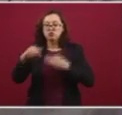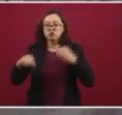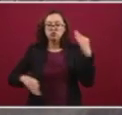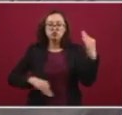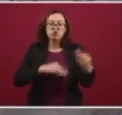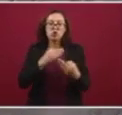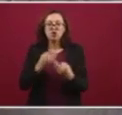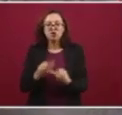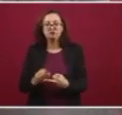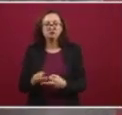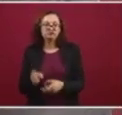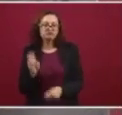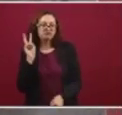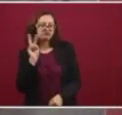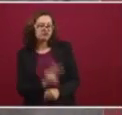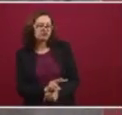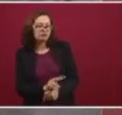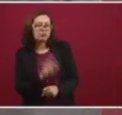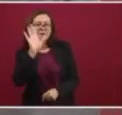lampareadas.